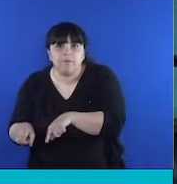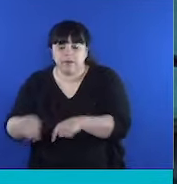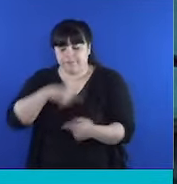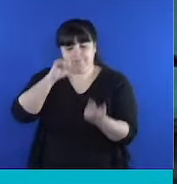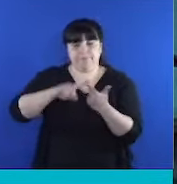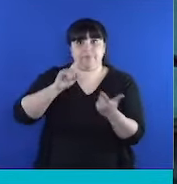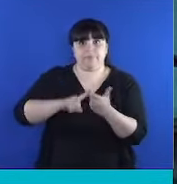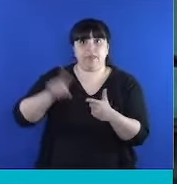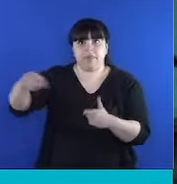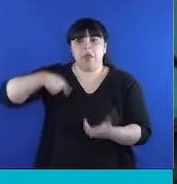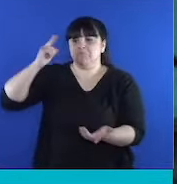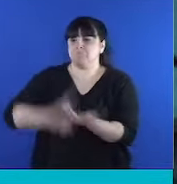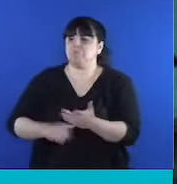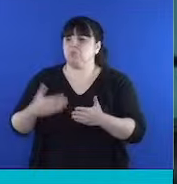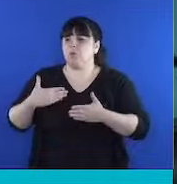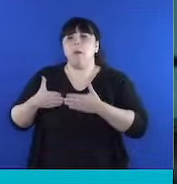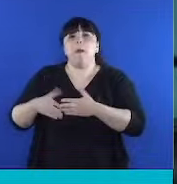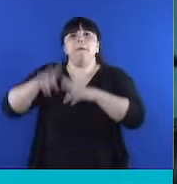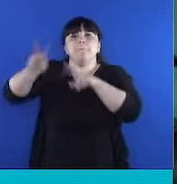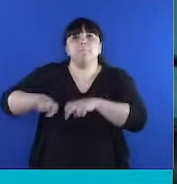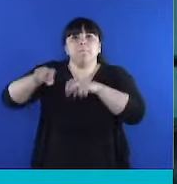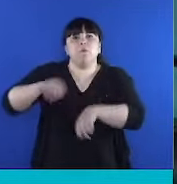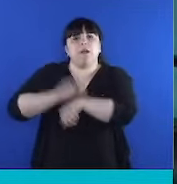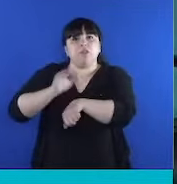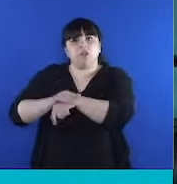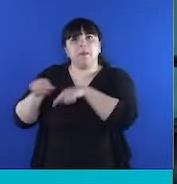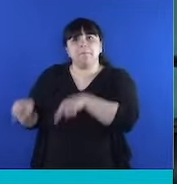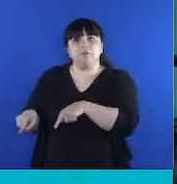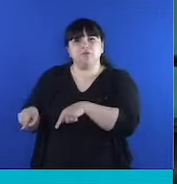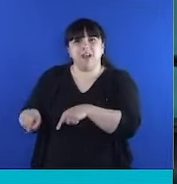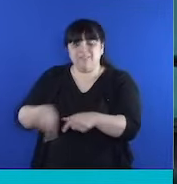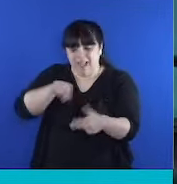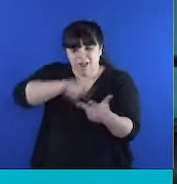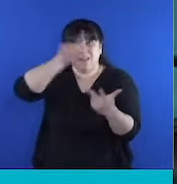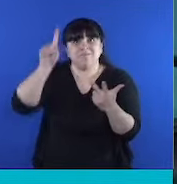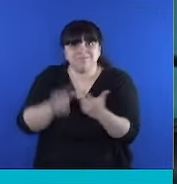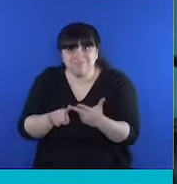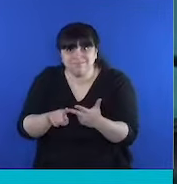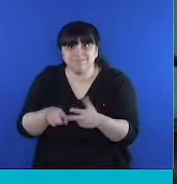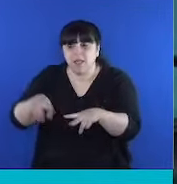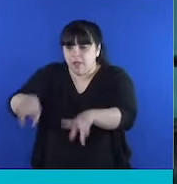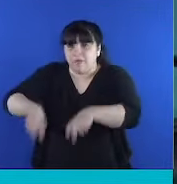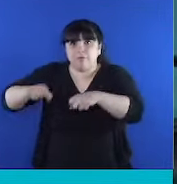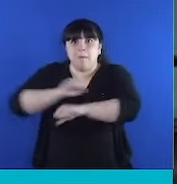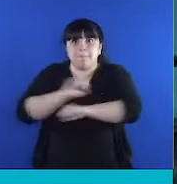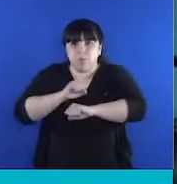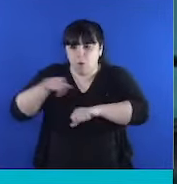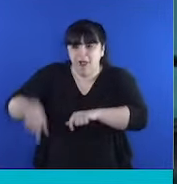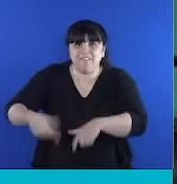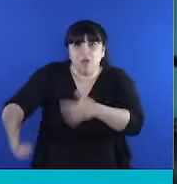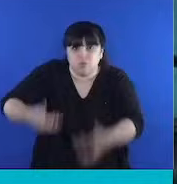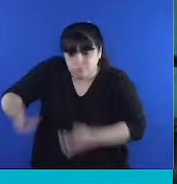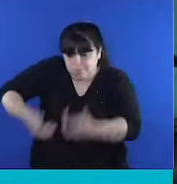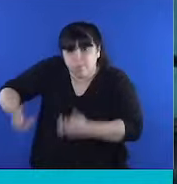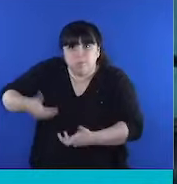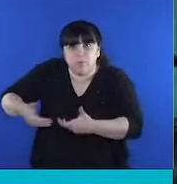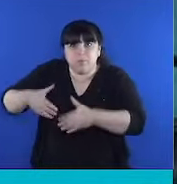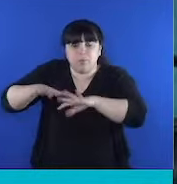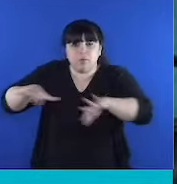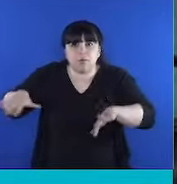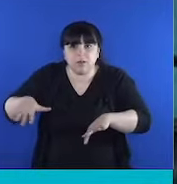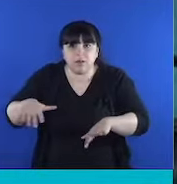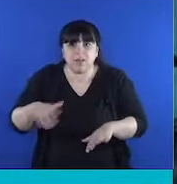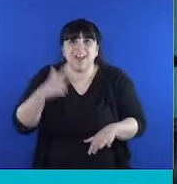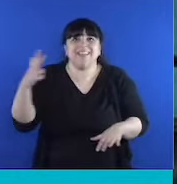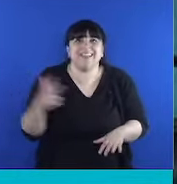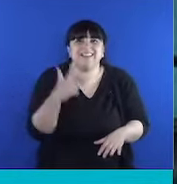de un puerto. Y ahora se anuncia la decisión de la exploración offshore. 23 pozos,